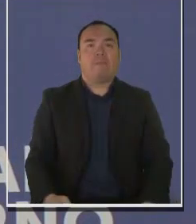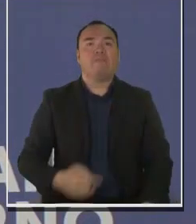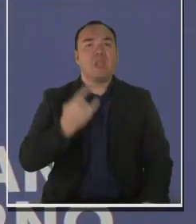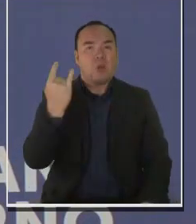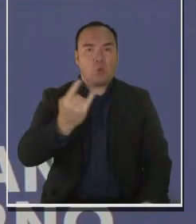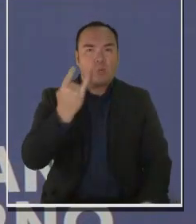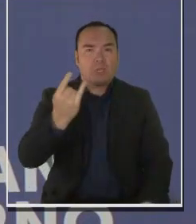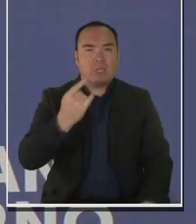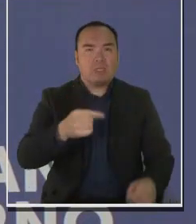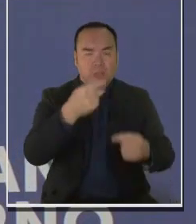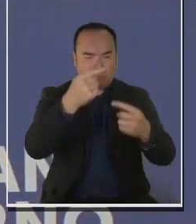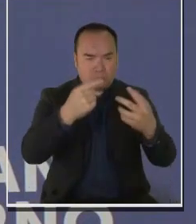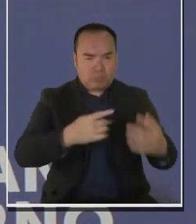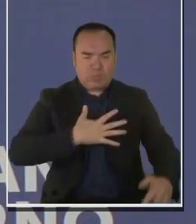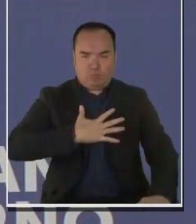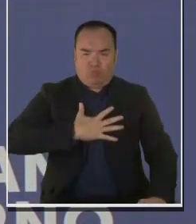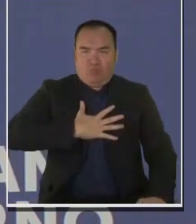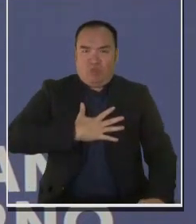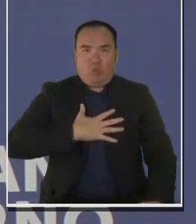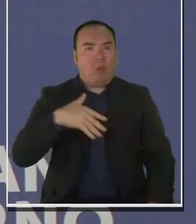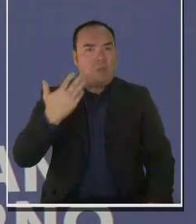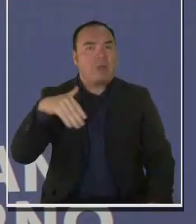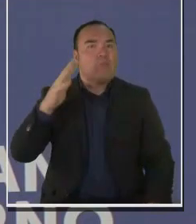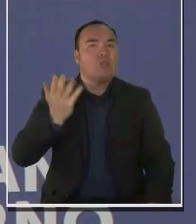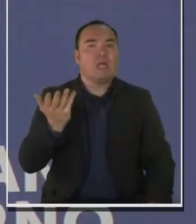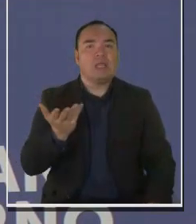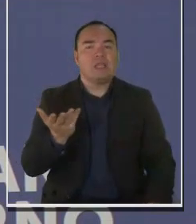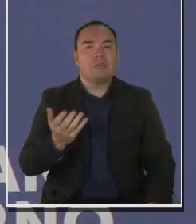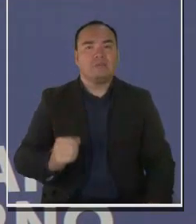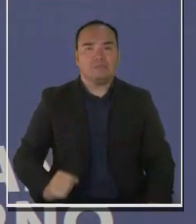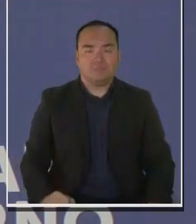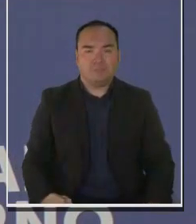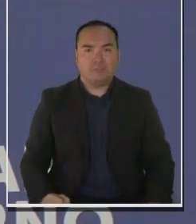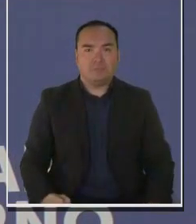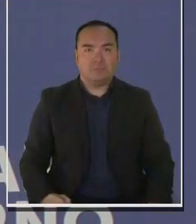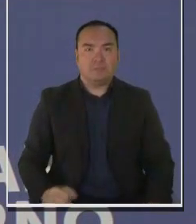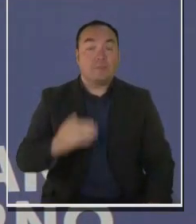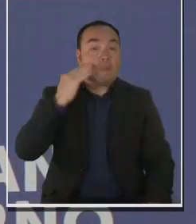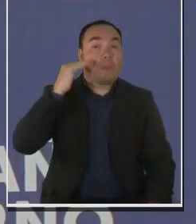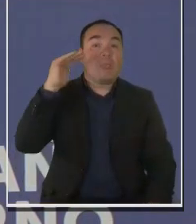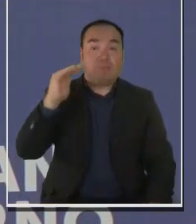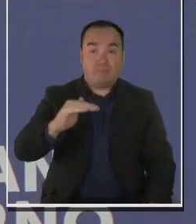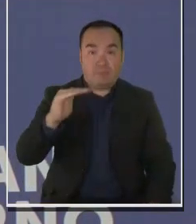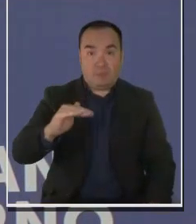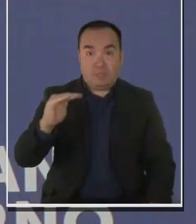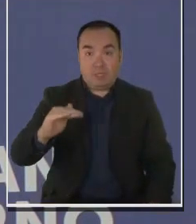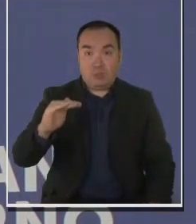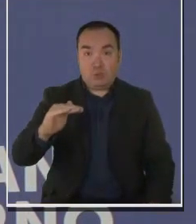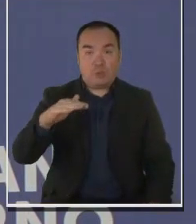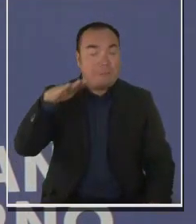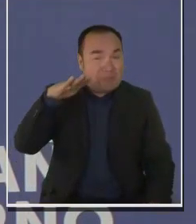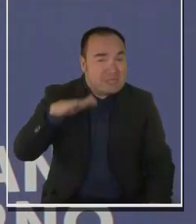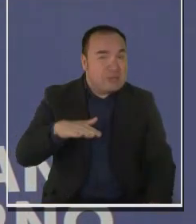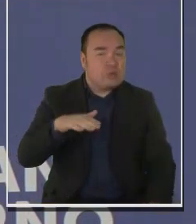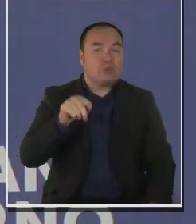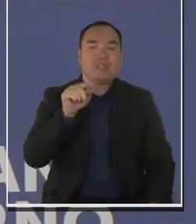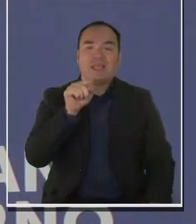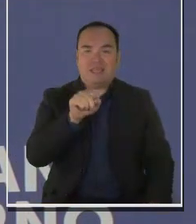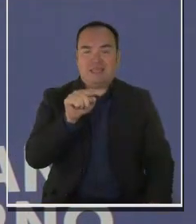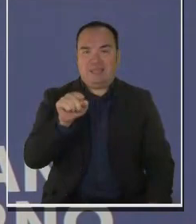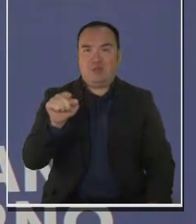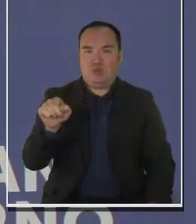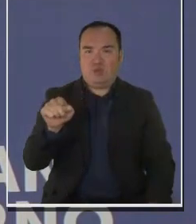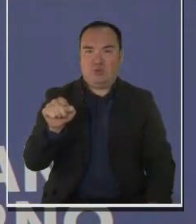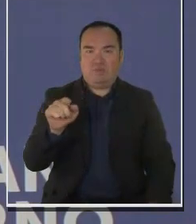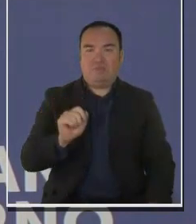más importantes, que es lo que hemos dicho, básicamente es en niños más pequeños, como